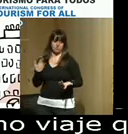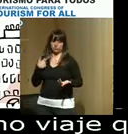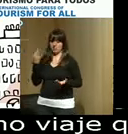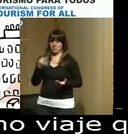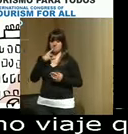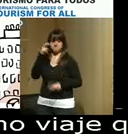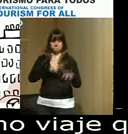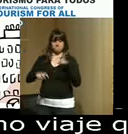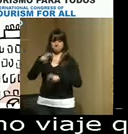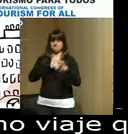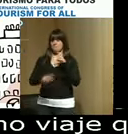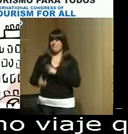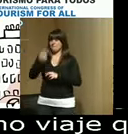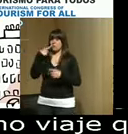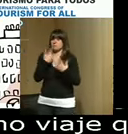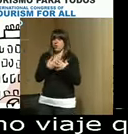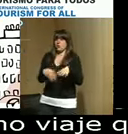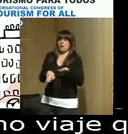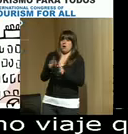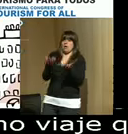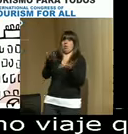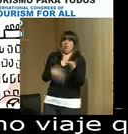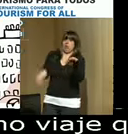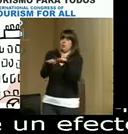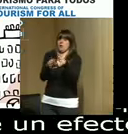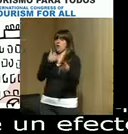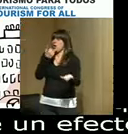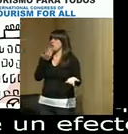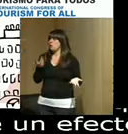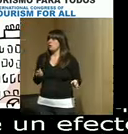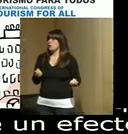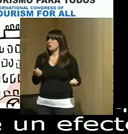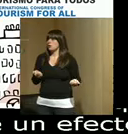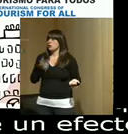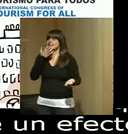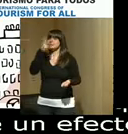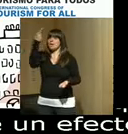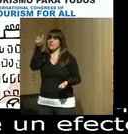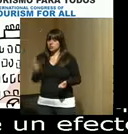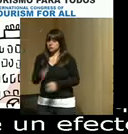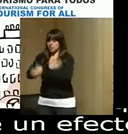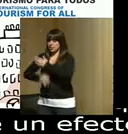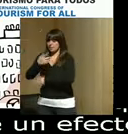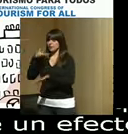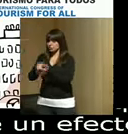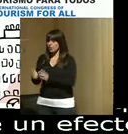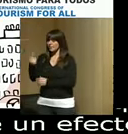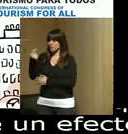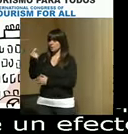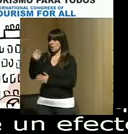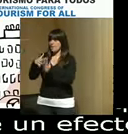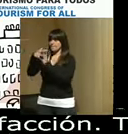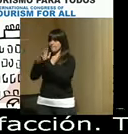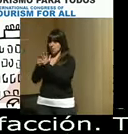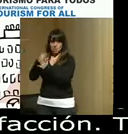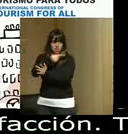cierta manera, o subsidiar, o no sé cómo decir la palabra, pero si ya las personas con discapacidad tienen recursos monetarios mucho más bajos